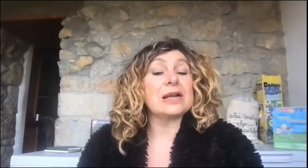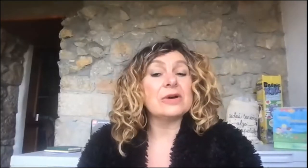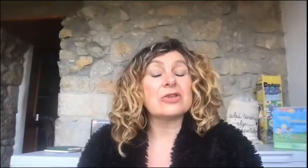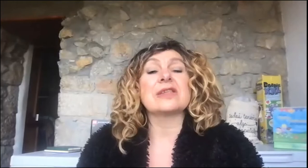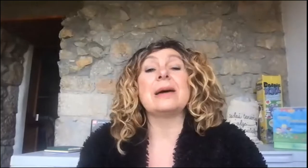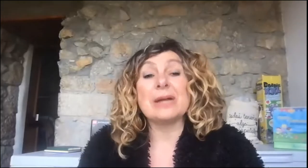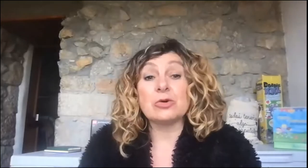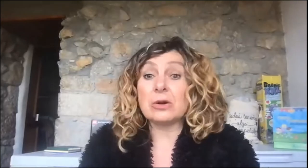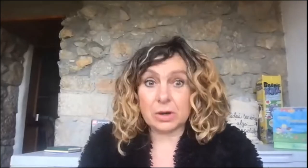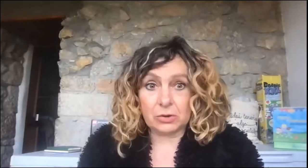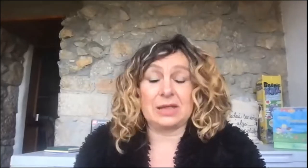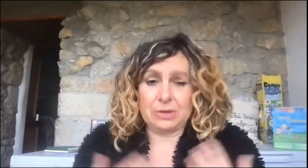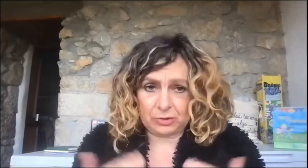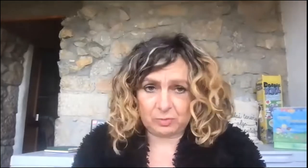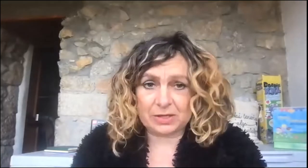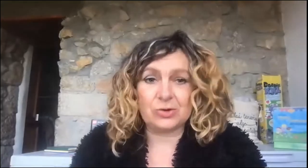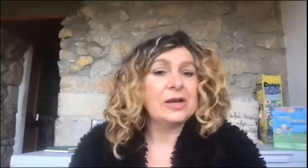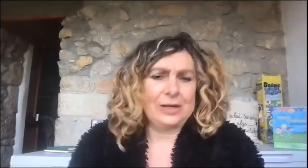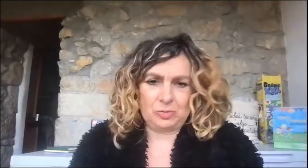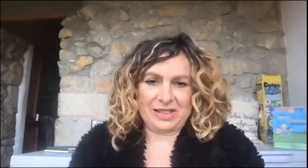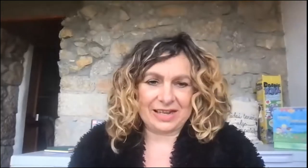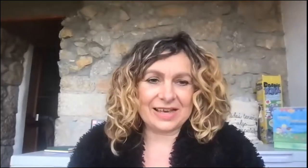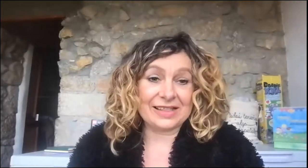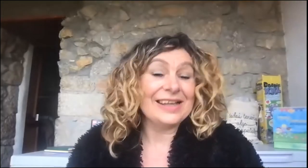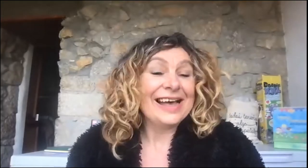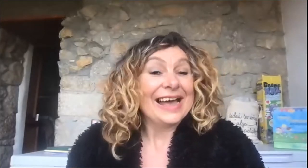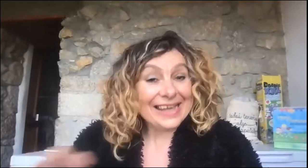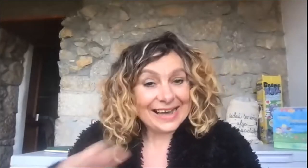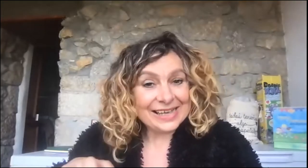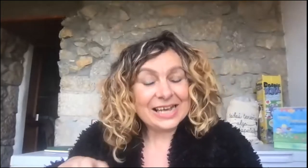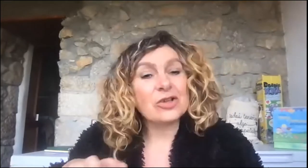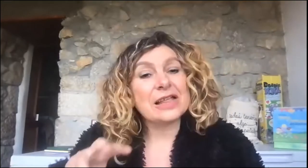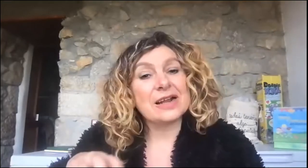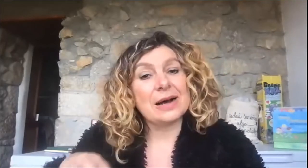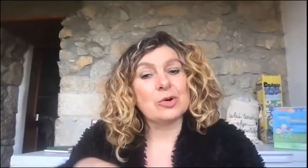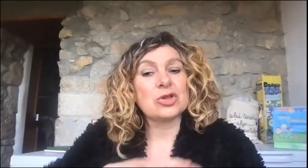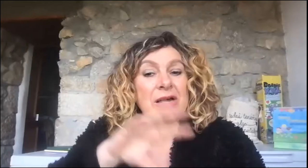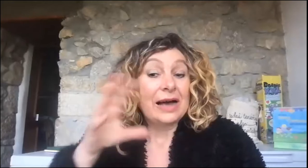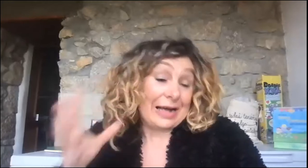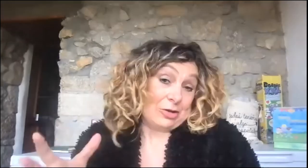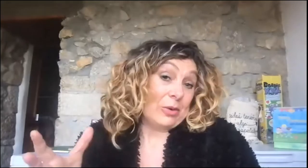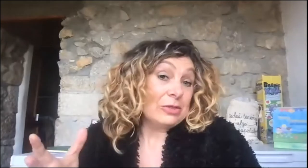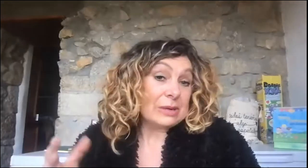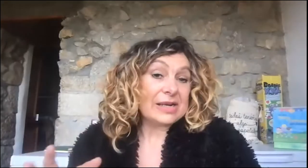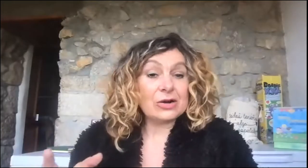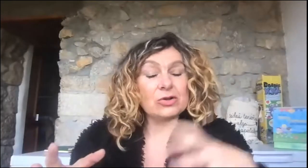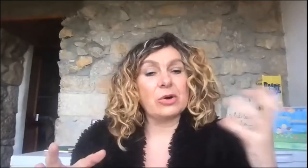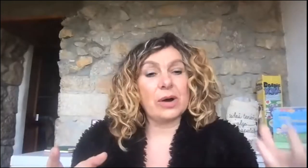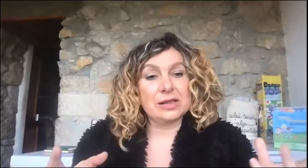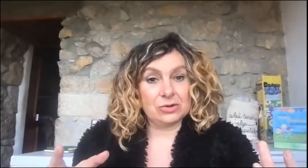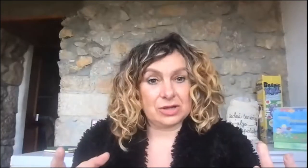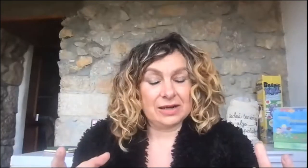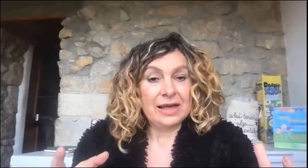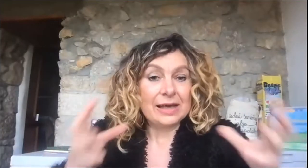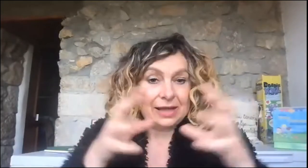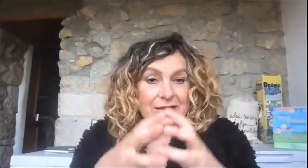que entenderlo eso, desde la amplitud del juego, que también es un espectro y súper interesante. Y ahí es donde acercamos a los que juegan de una manera con los que juegan